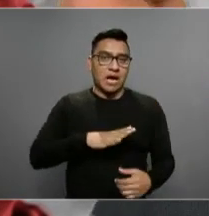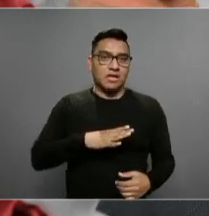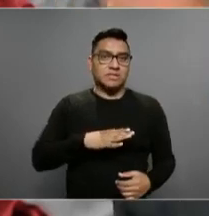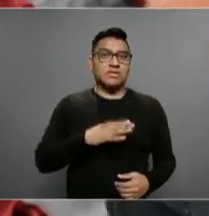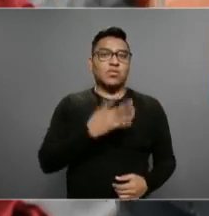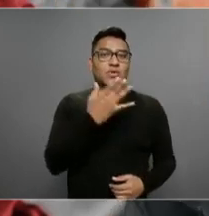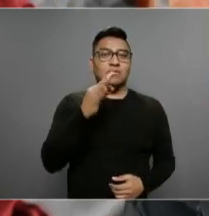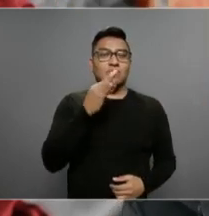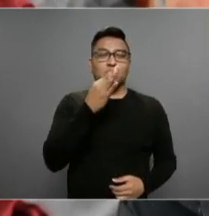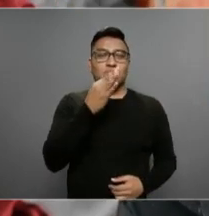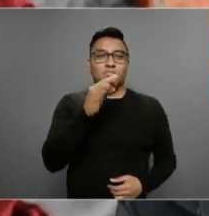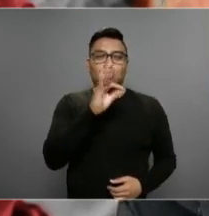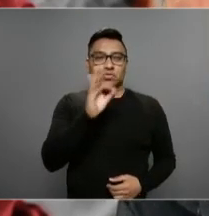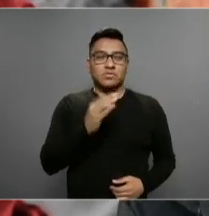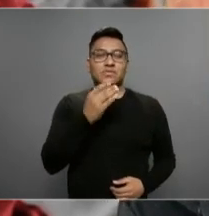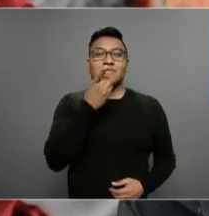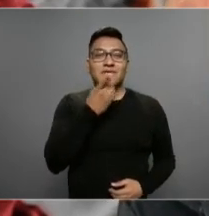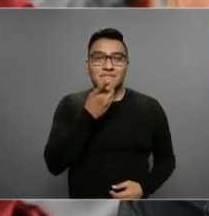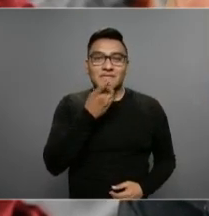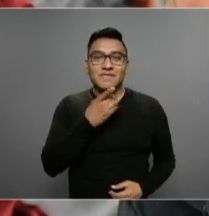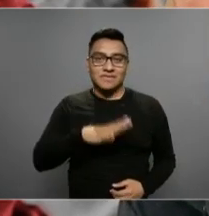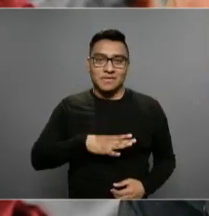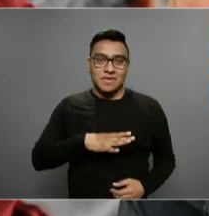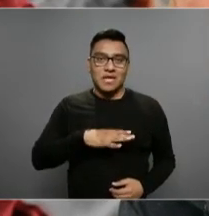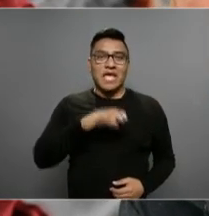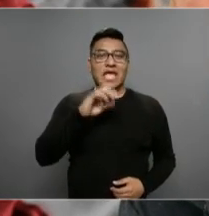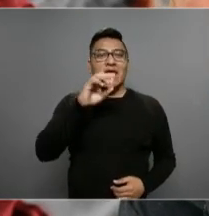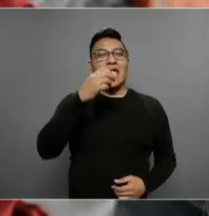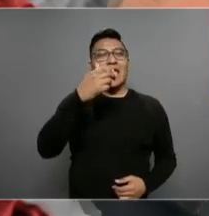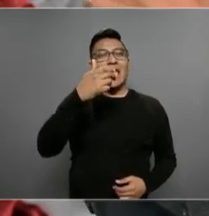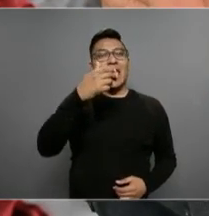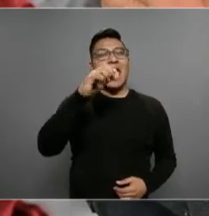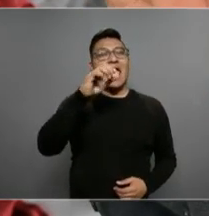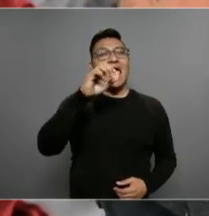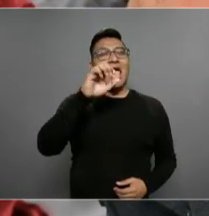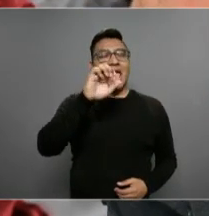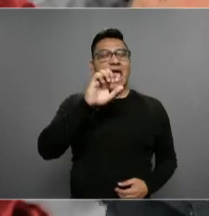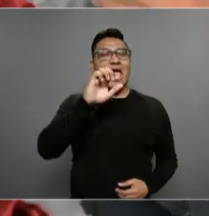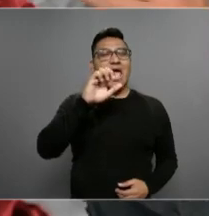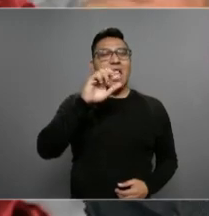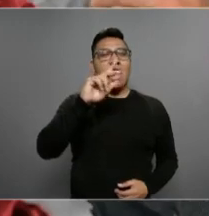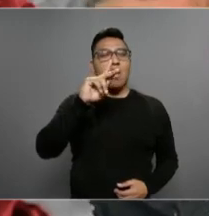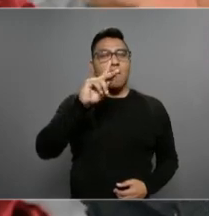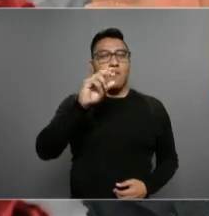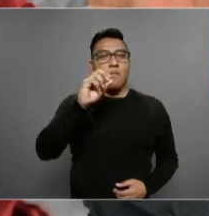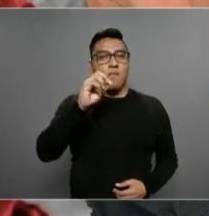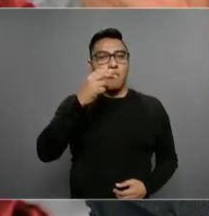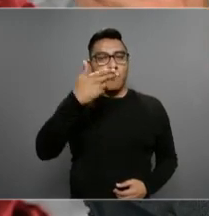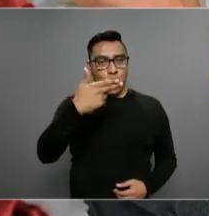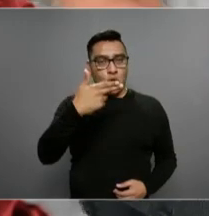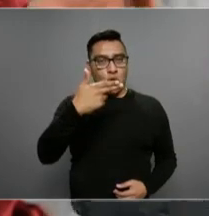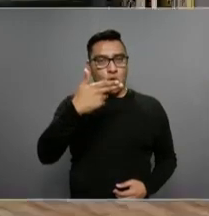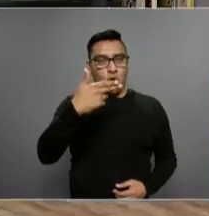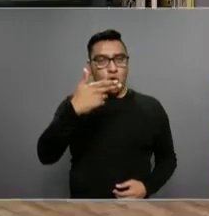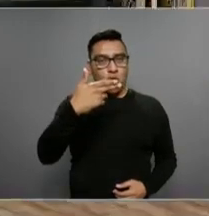diabetes, un 16.6% padecía EPOC y bueno, baja a EPOC. O sea,